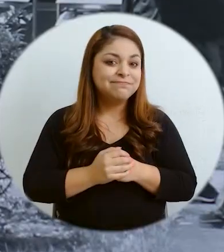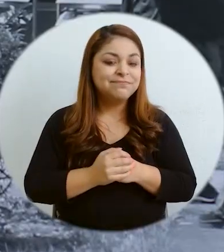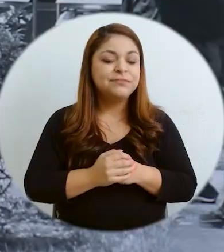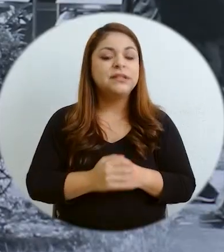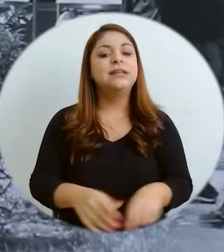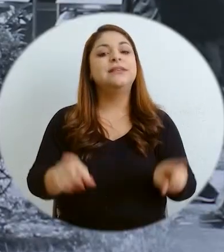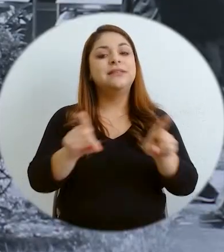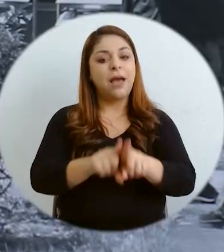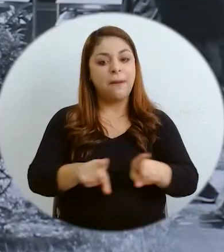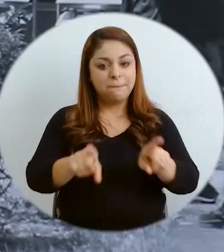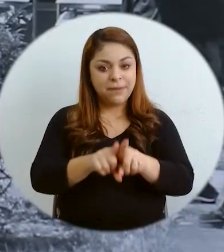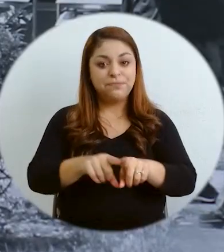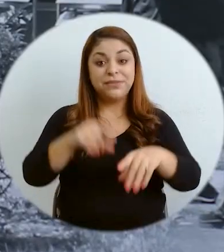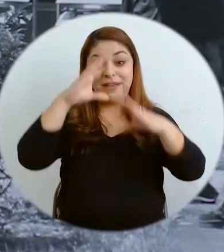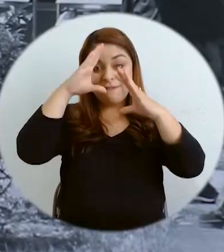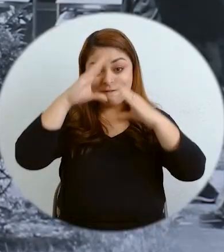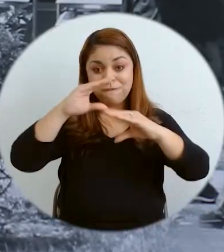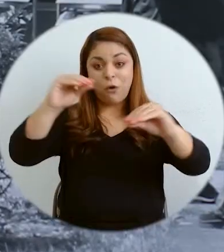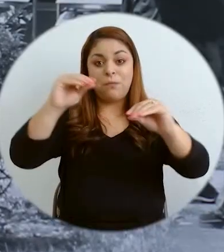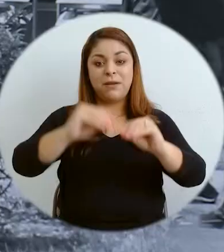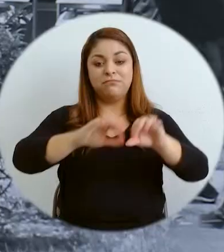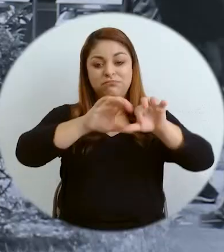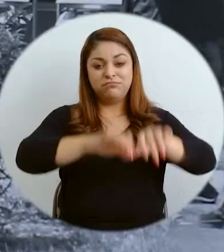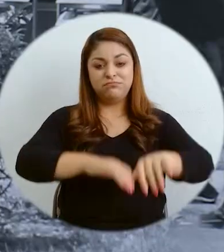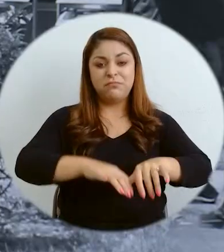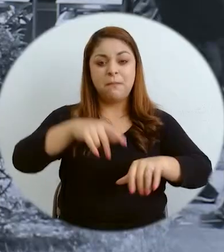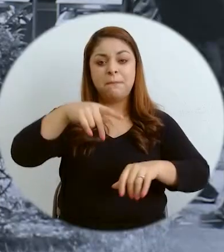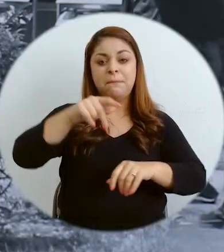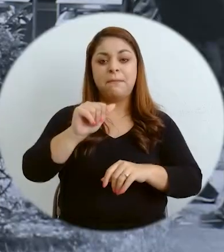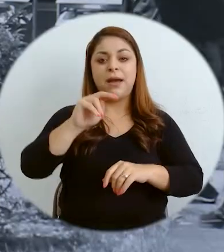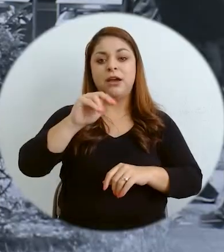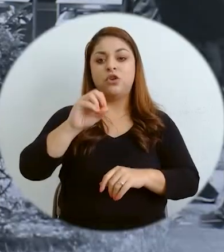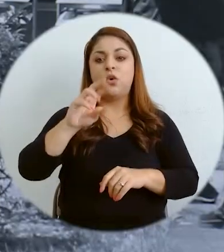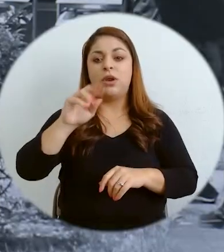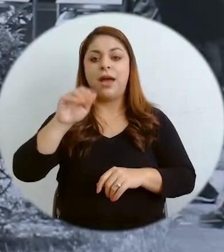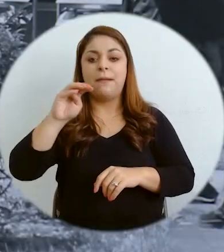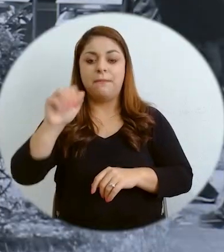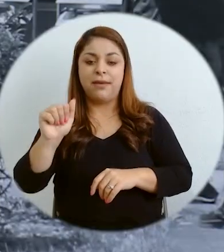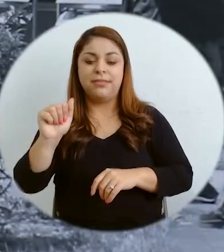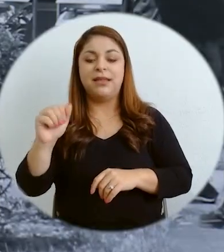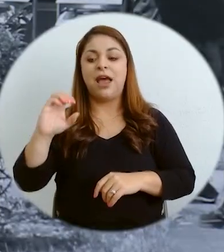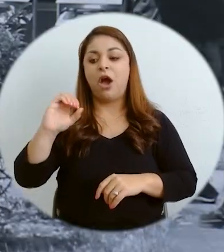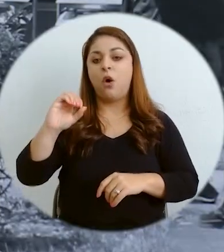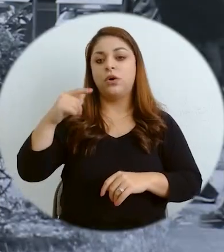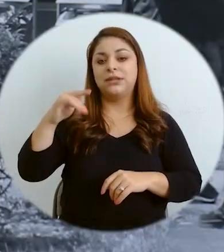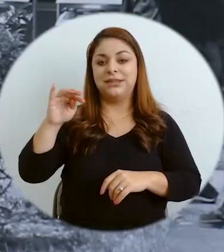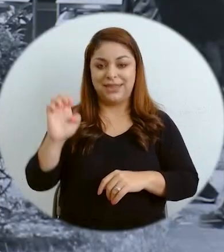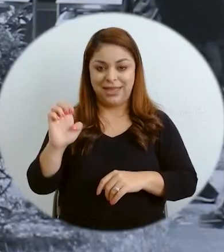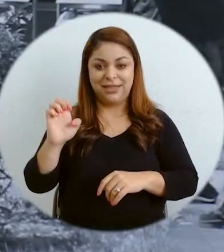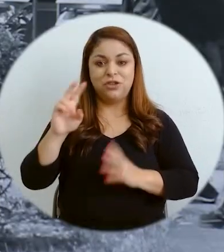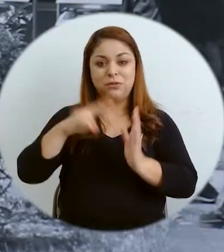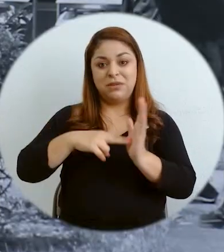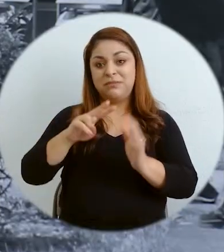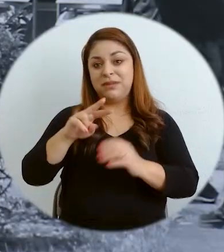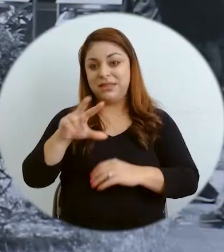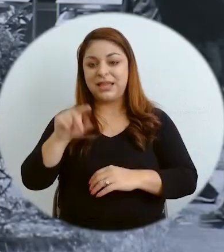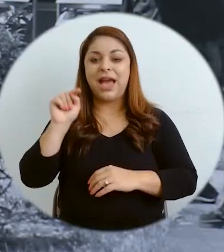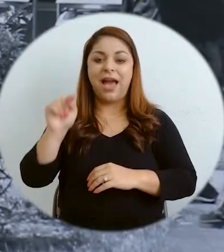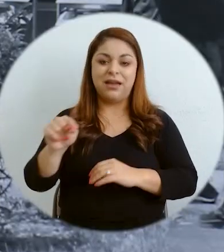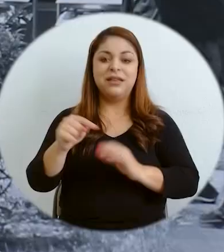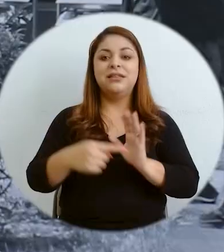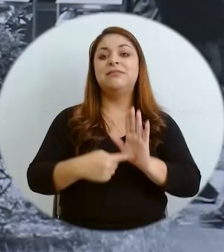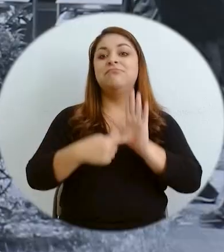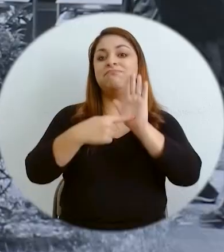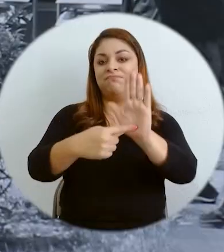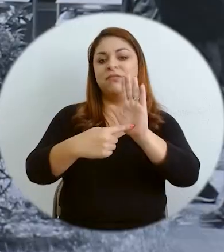no obstante, el informe del panorama de la educación de la OCDE de 2023 destaca los logros que